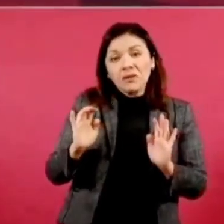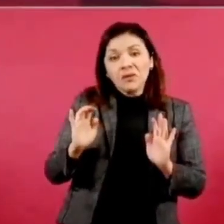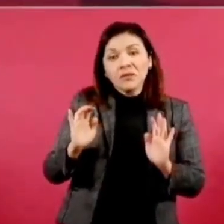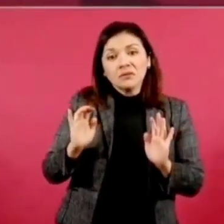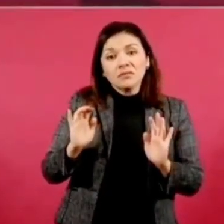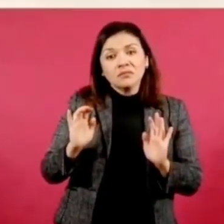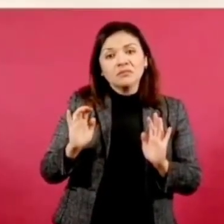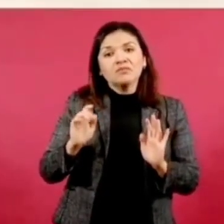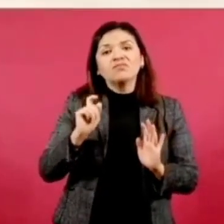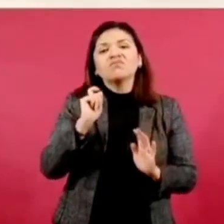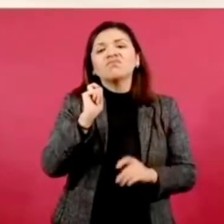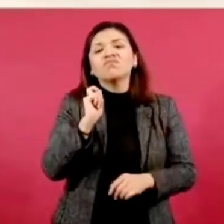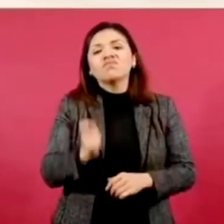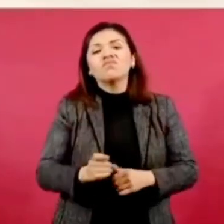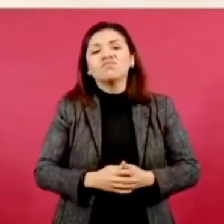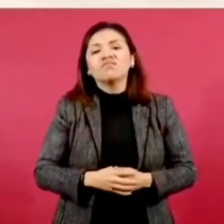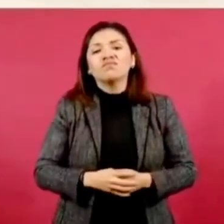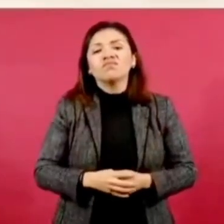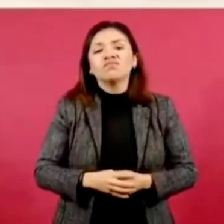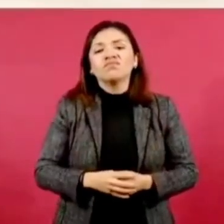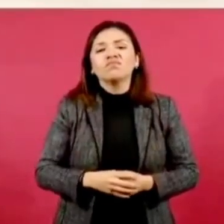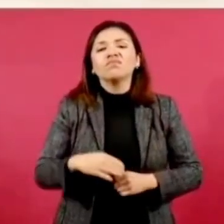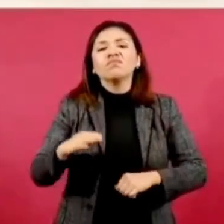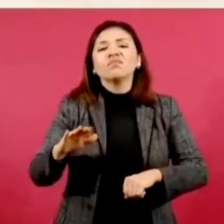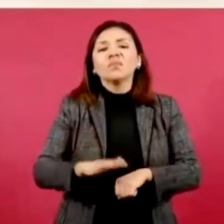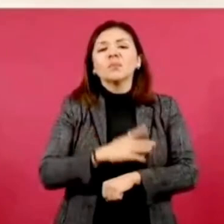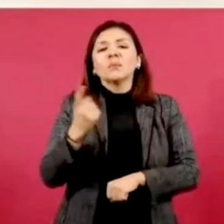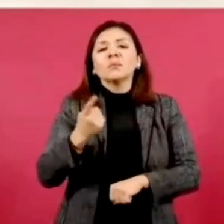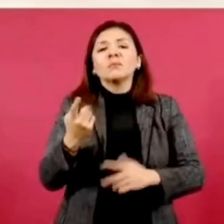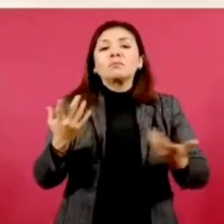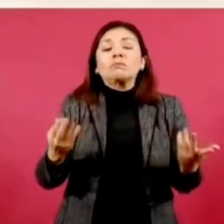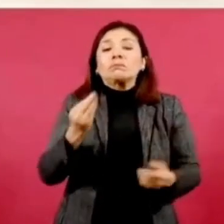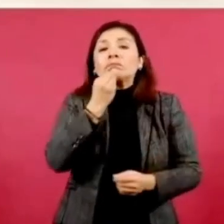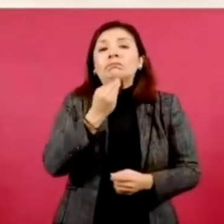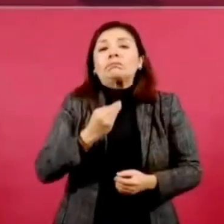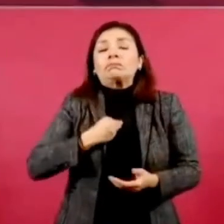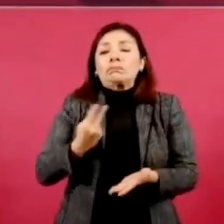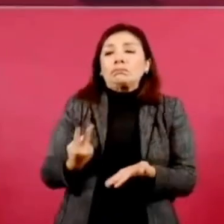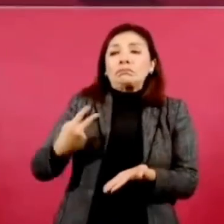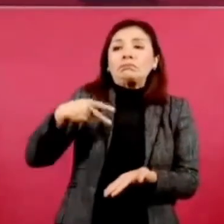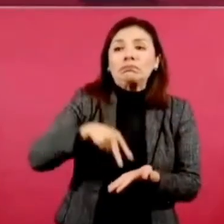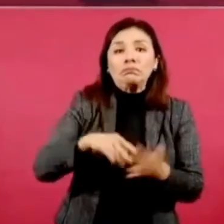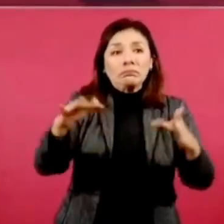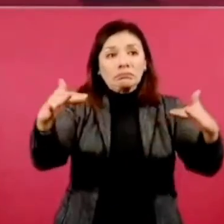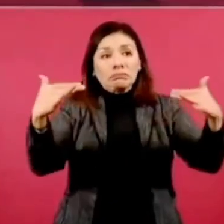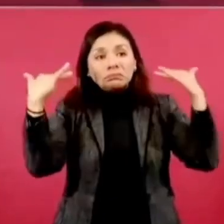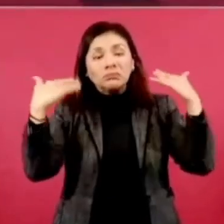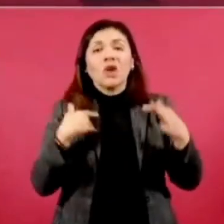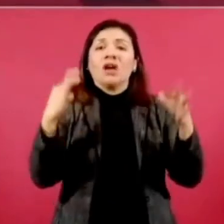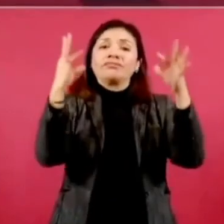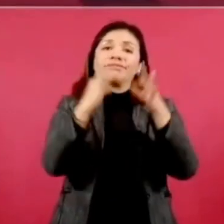ha sido porque lo han tenido que decir en un discurso,